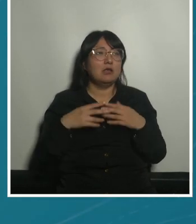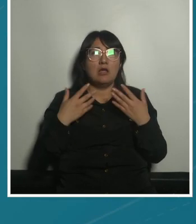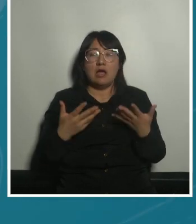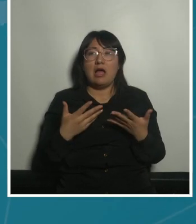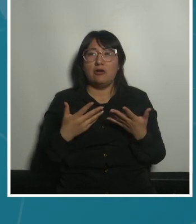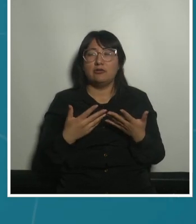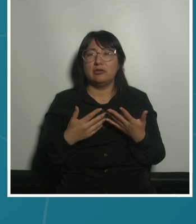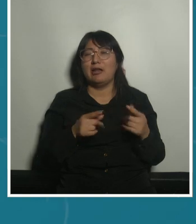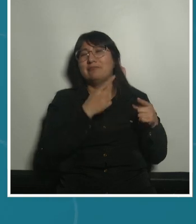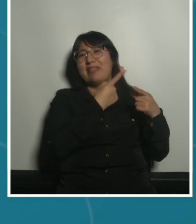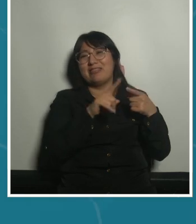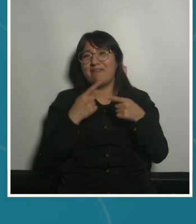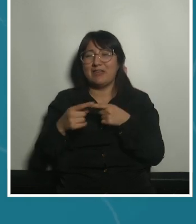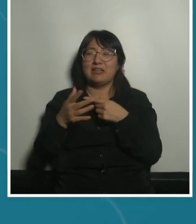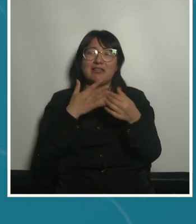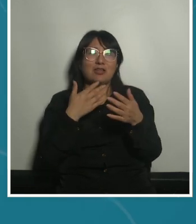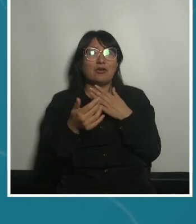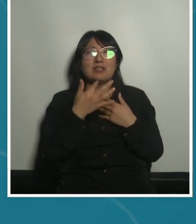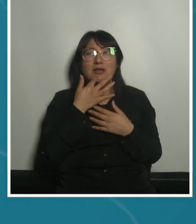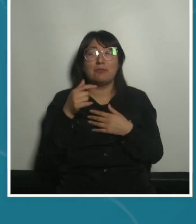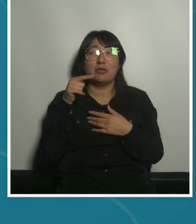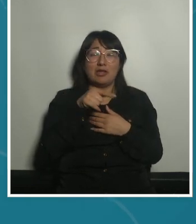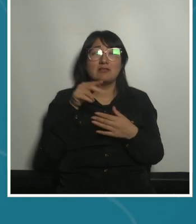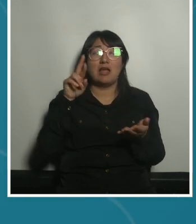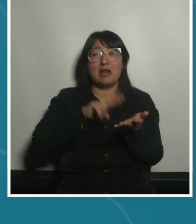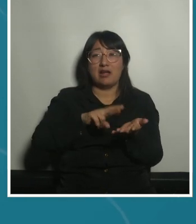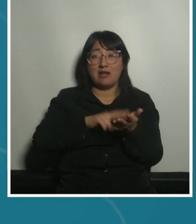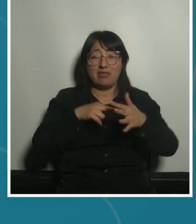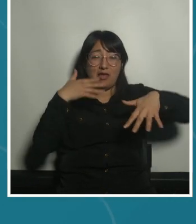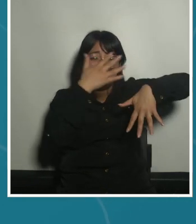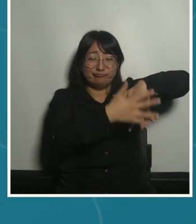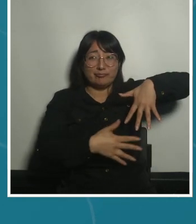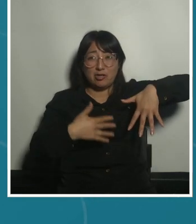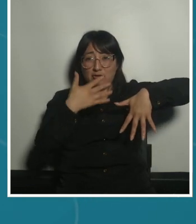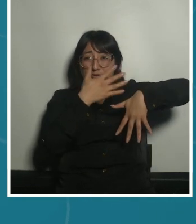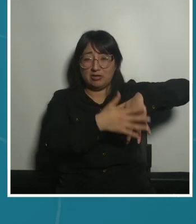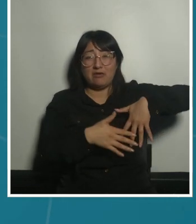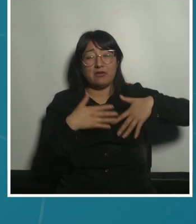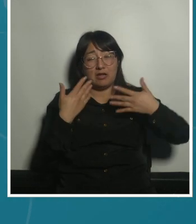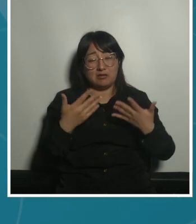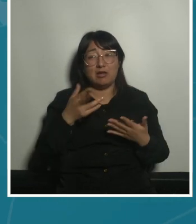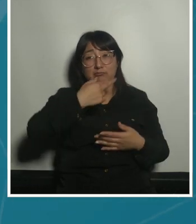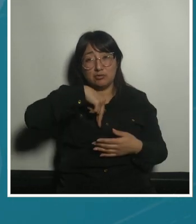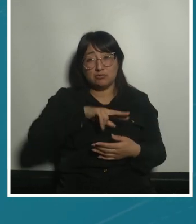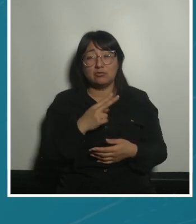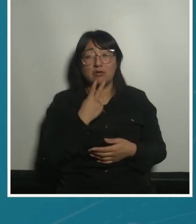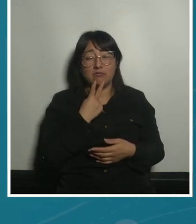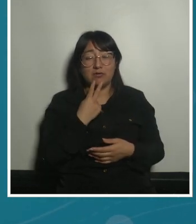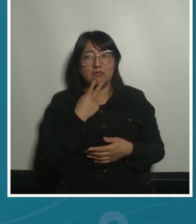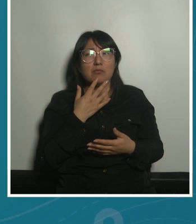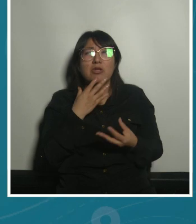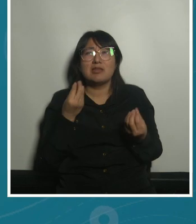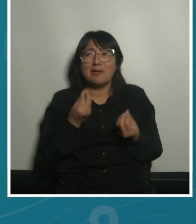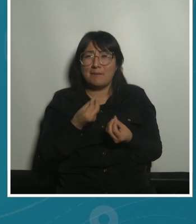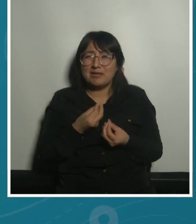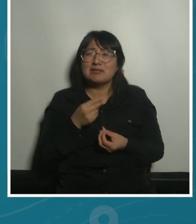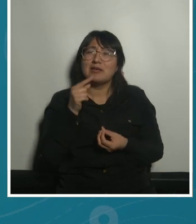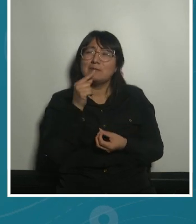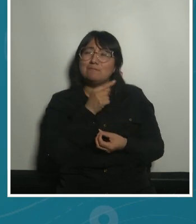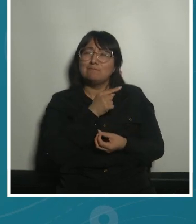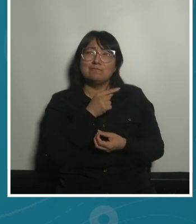Fenómenos de distinta naturaleza, porque son parte de nuestra realidad geográfica con los cuales lidiamos y que van generando